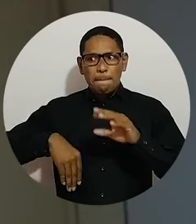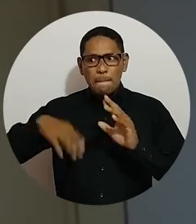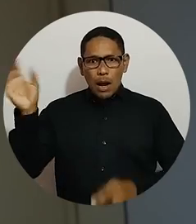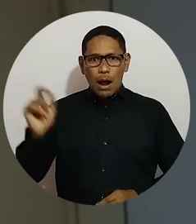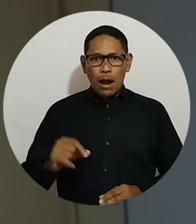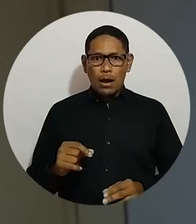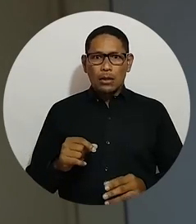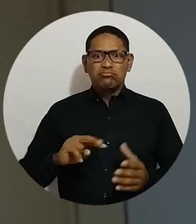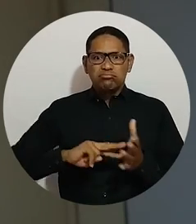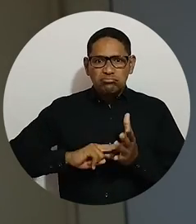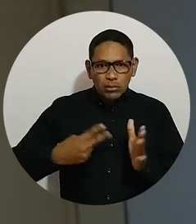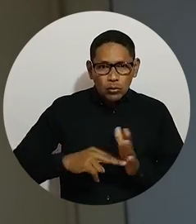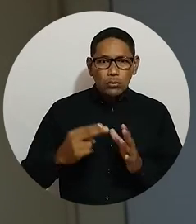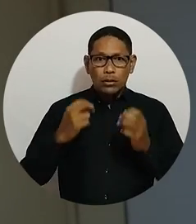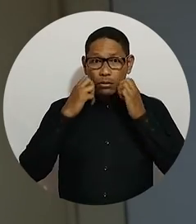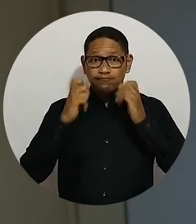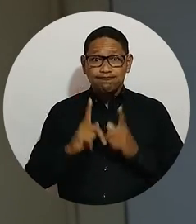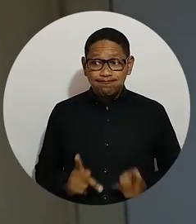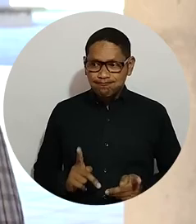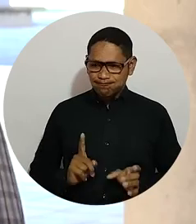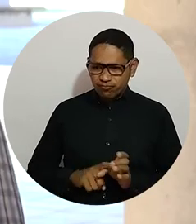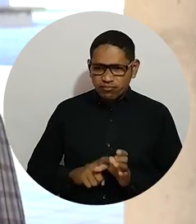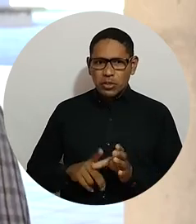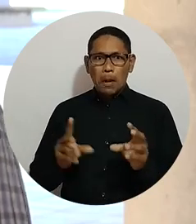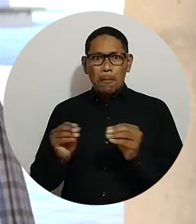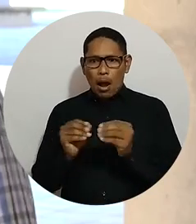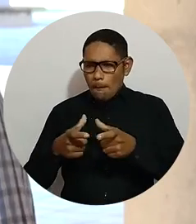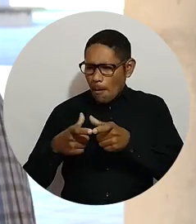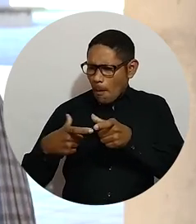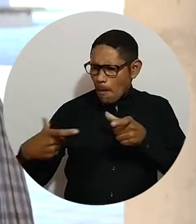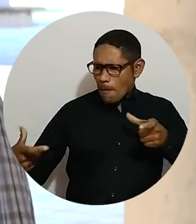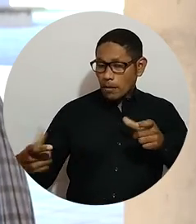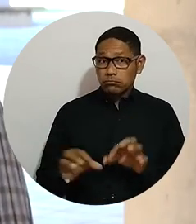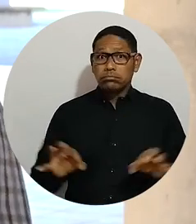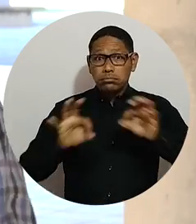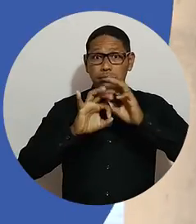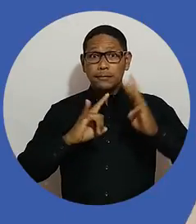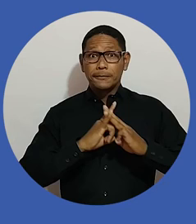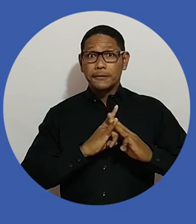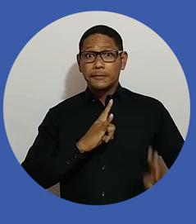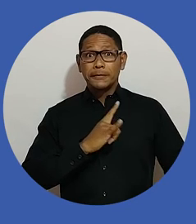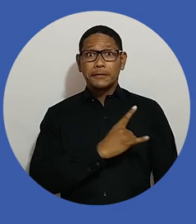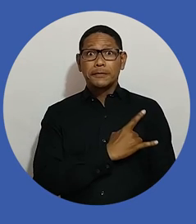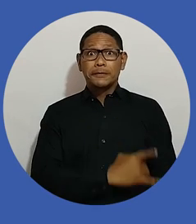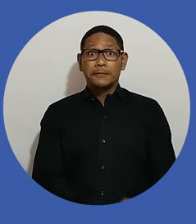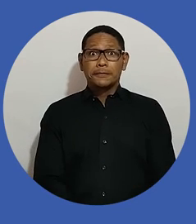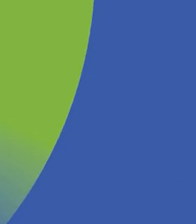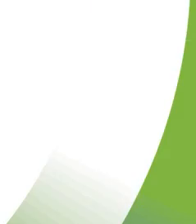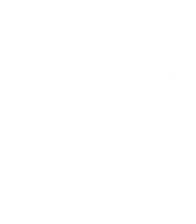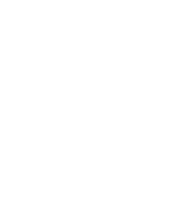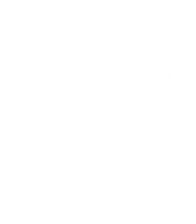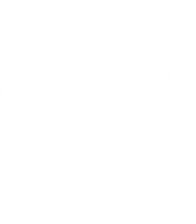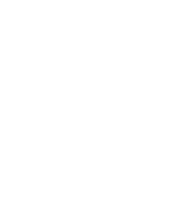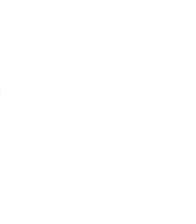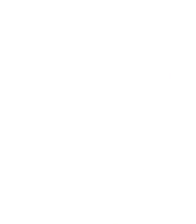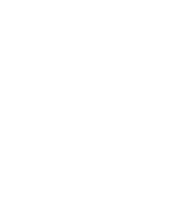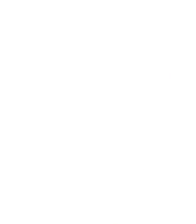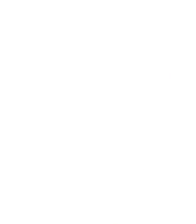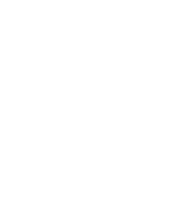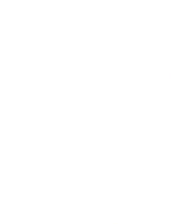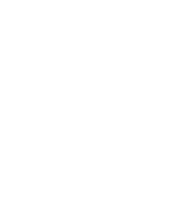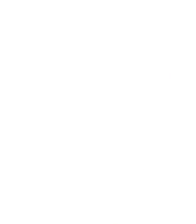incremento de la capacidad tecnológica del talento humano, que es tan importante para la universidad. Universidad del Magdalena,